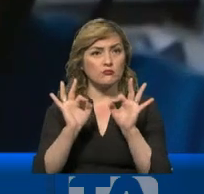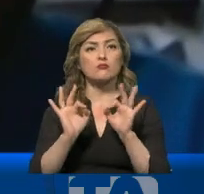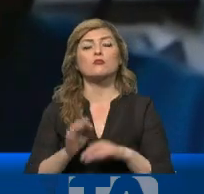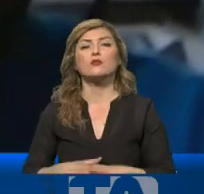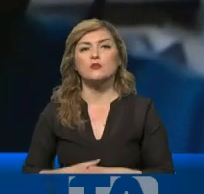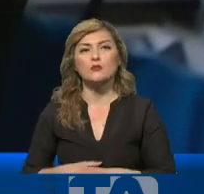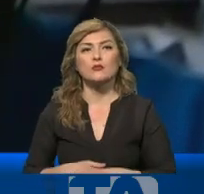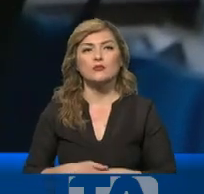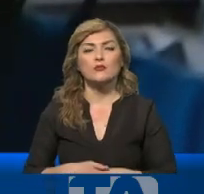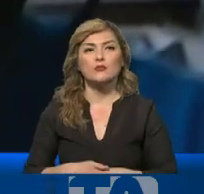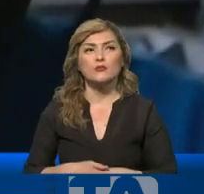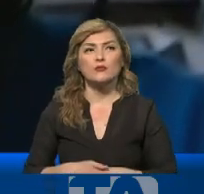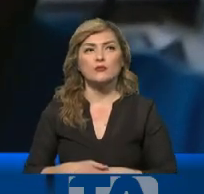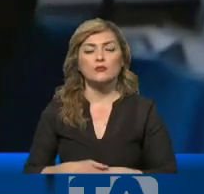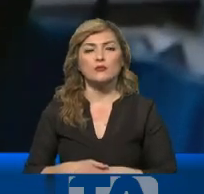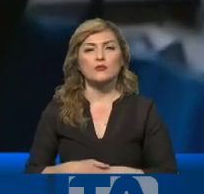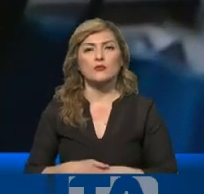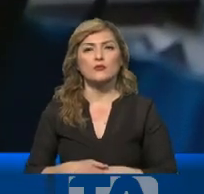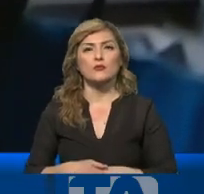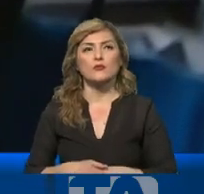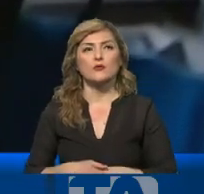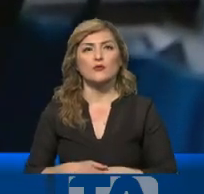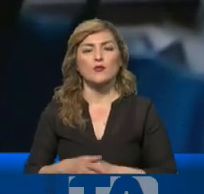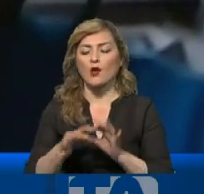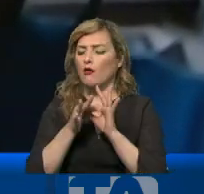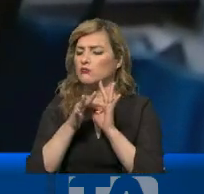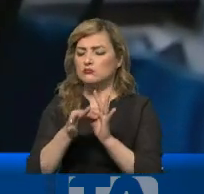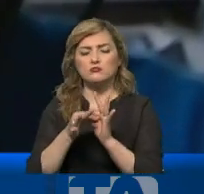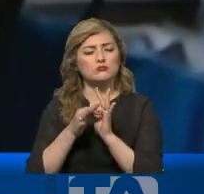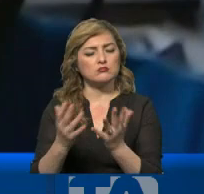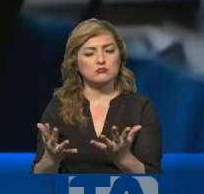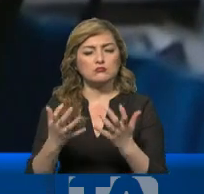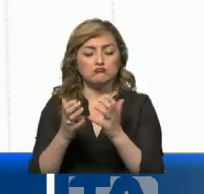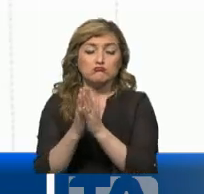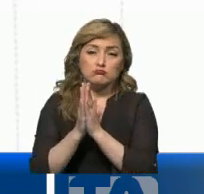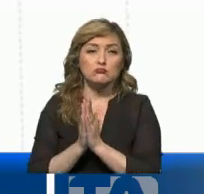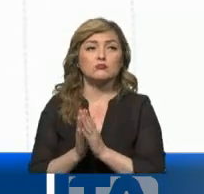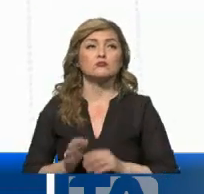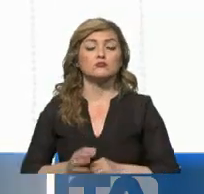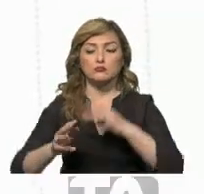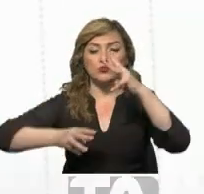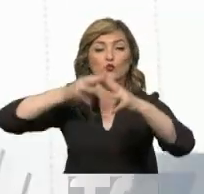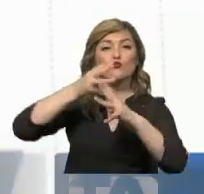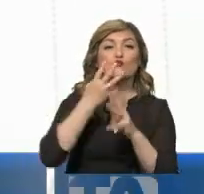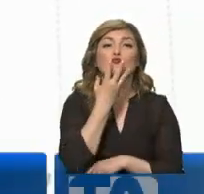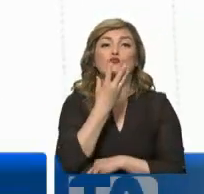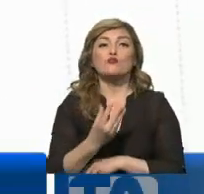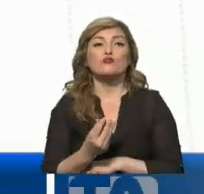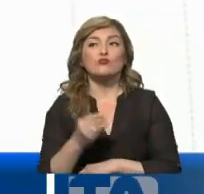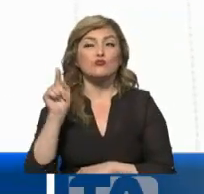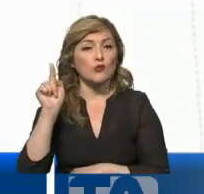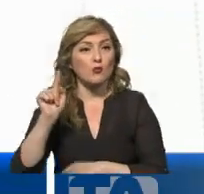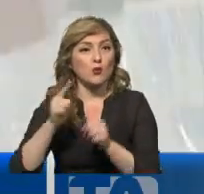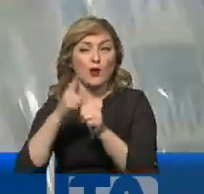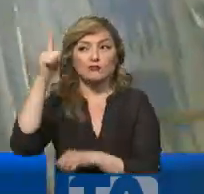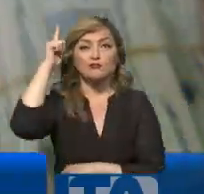país. Obviamente tenemos que estar bastante dispuestos a colaborar en lo que se nos pida. A nivel mundial, Israel se ubica a la cabeza